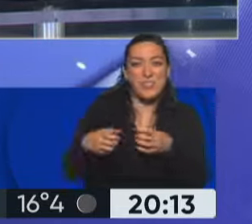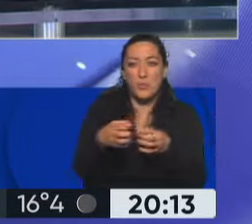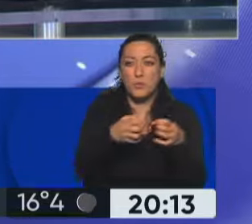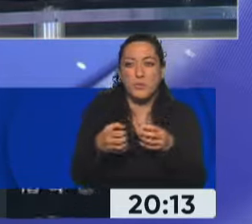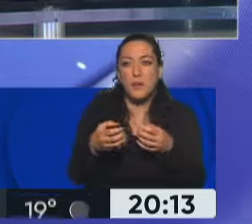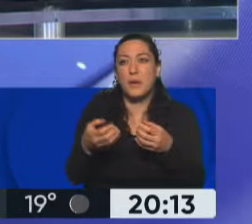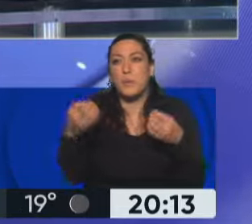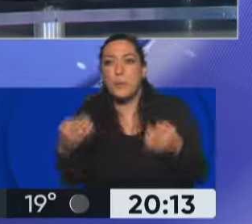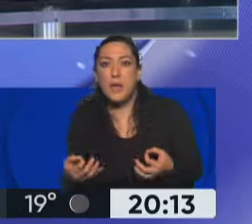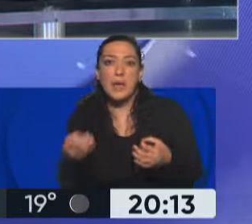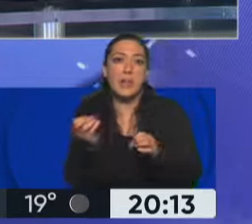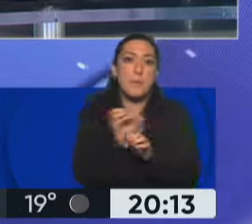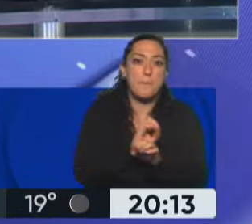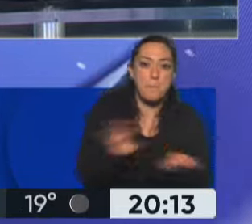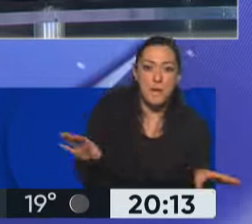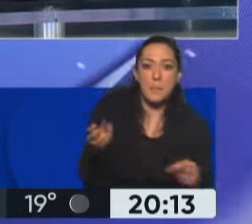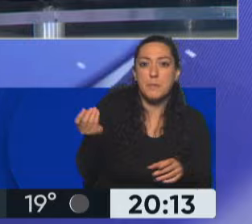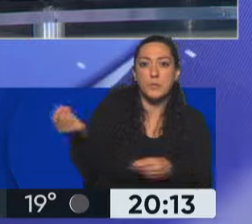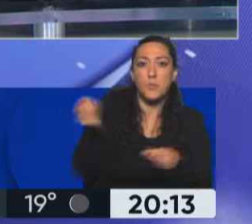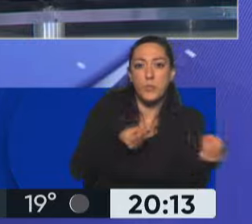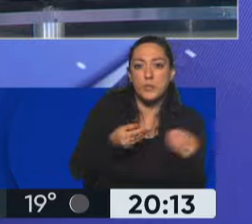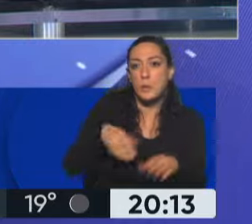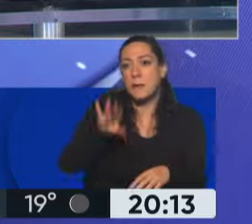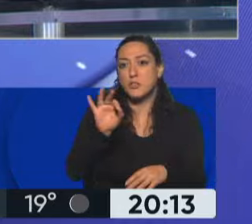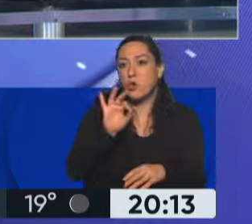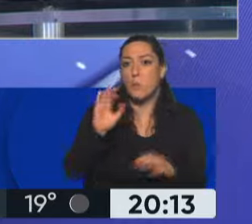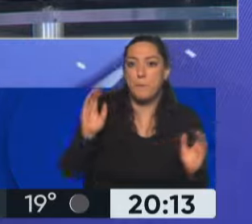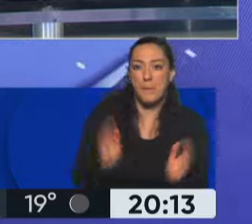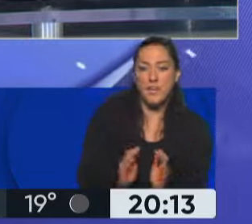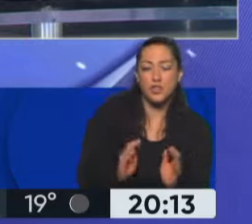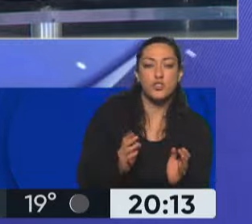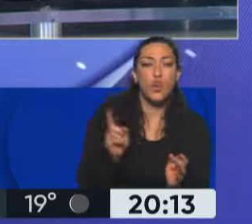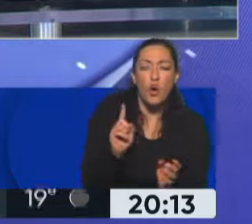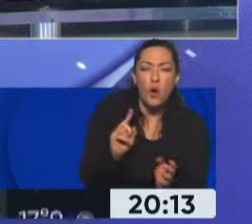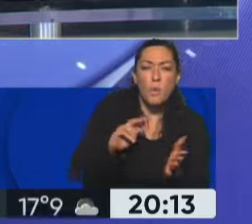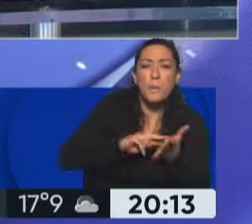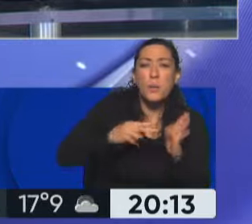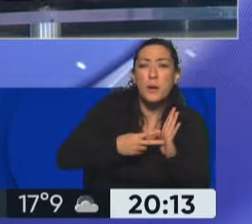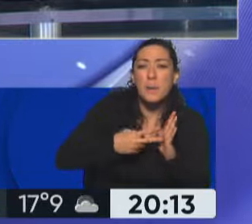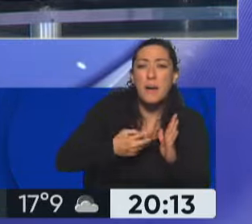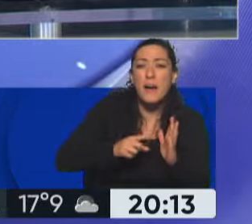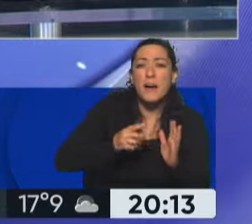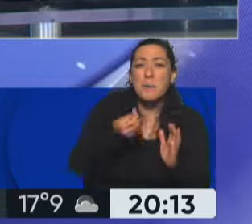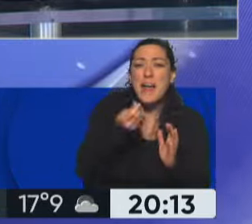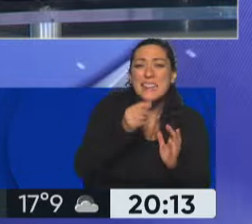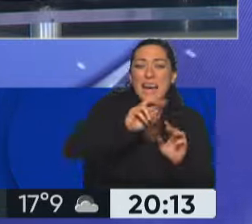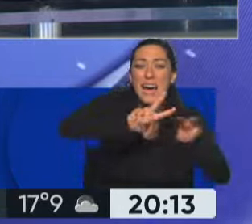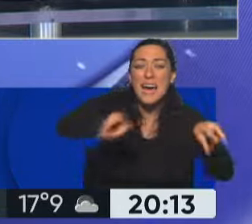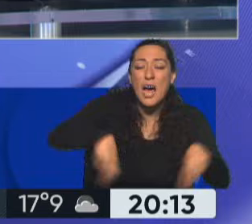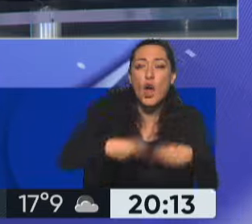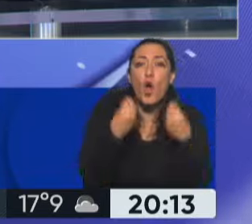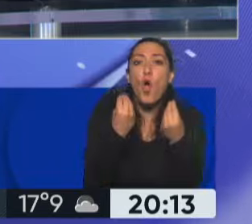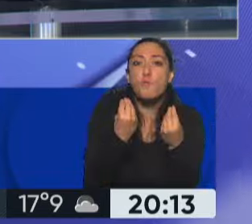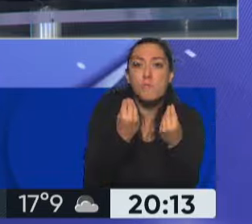corresponde o no corresponde mayor presupuesto el tema es de dónde se origina el dinero para poder abordar ese